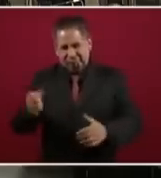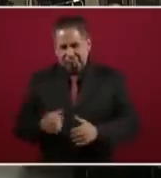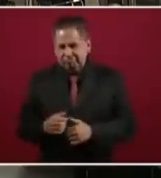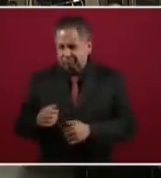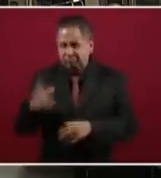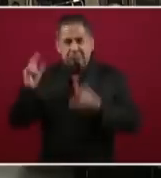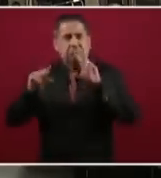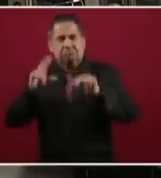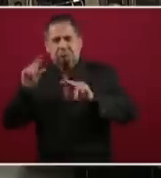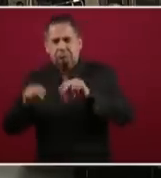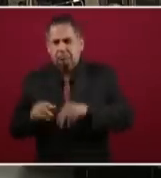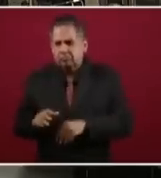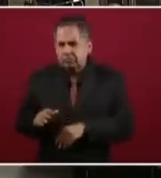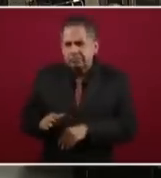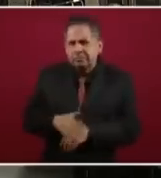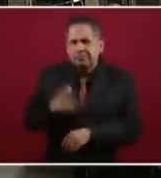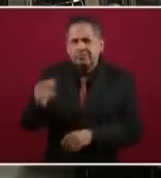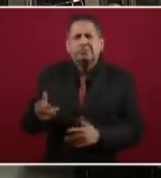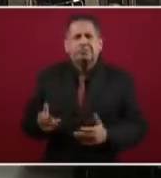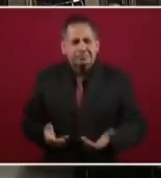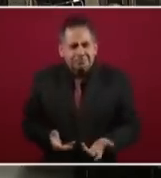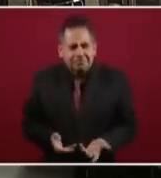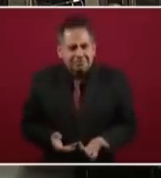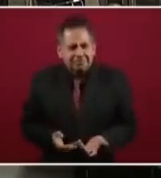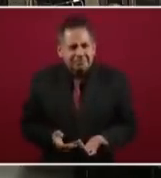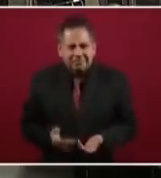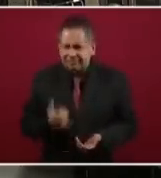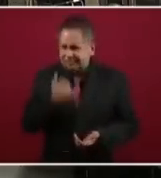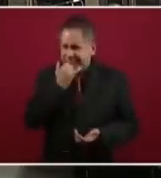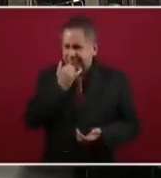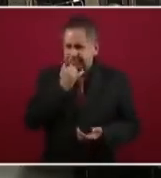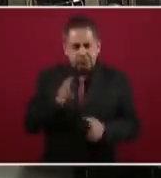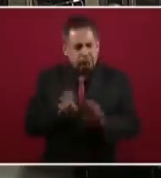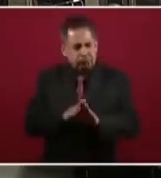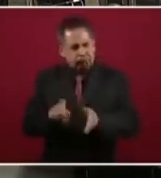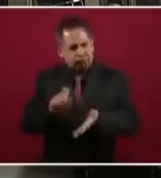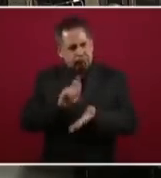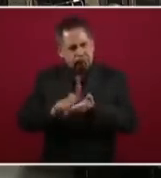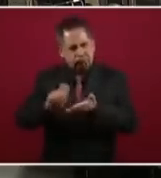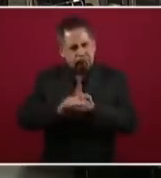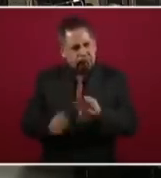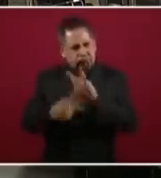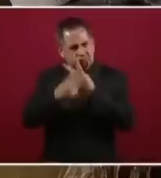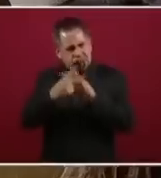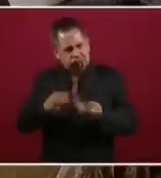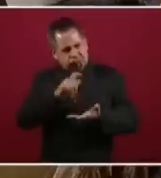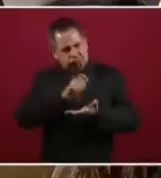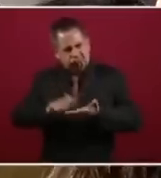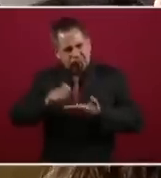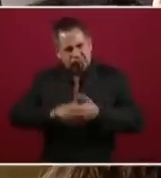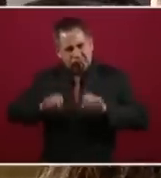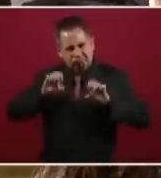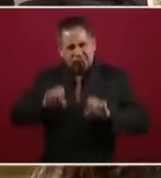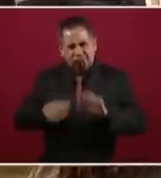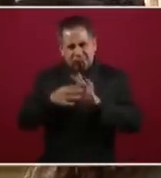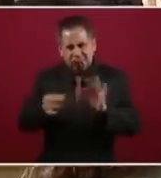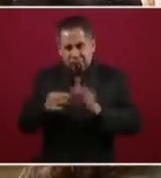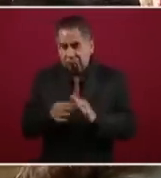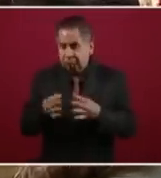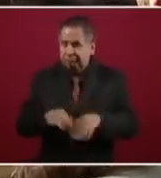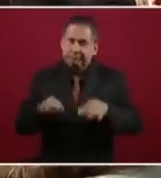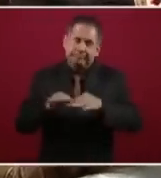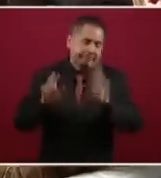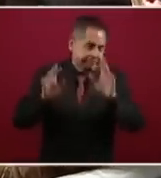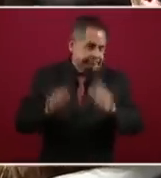¿Por qué no? O sea, ¿cómo se escribe? O sea, es importante.